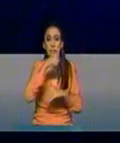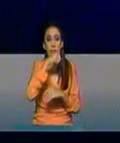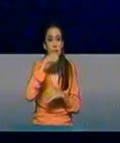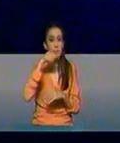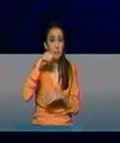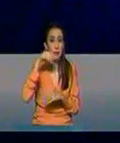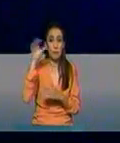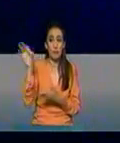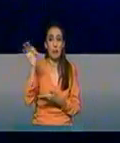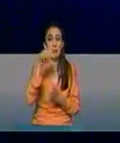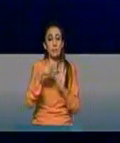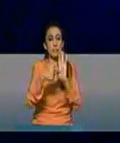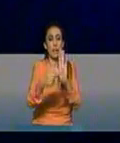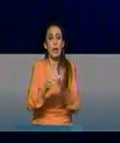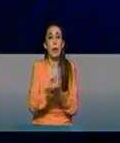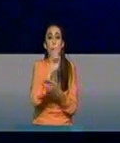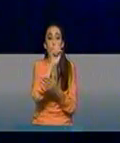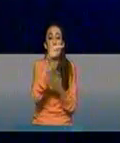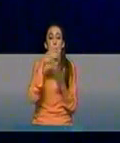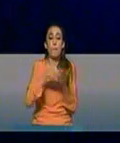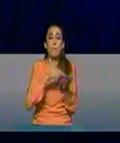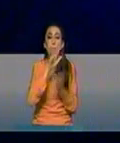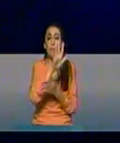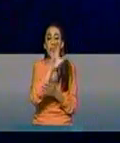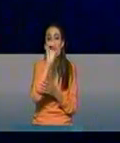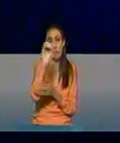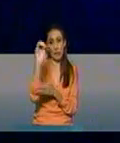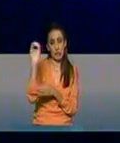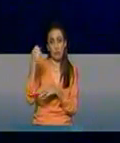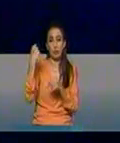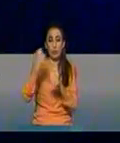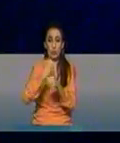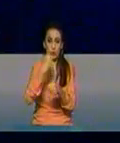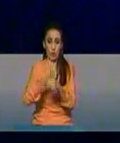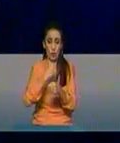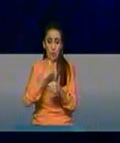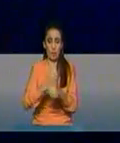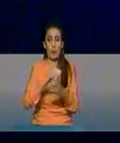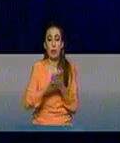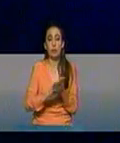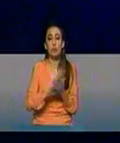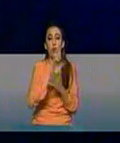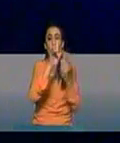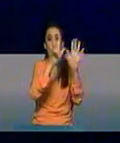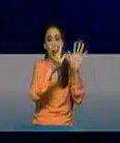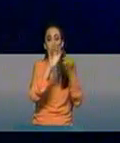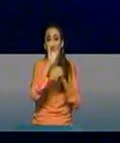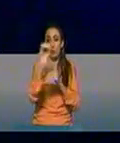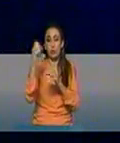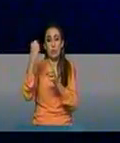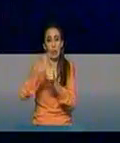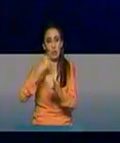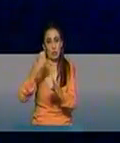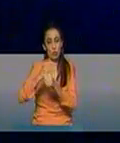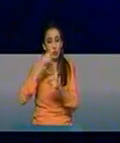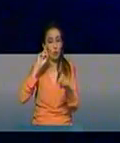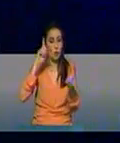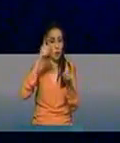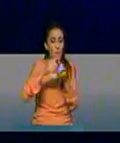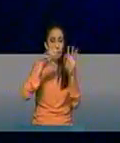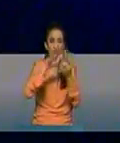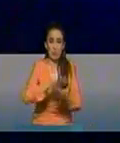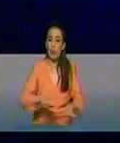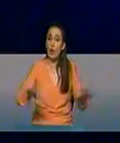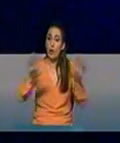Son 1.500 empleos directos, 800 empleos indirectos, y esto sigue sumando y sigue creciendo en